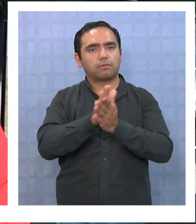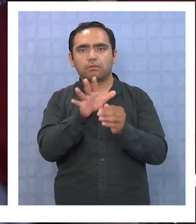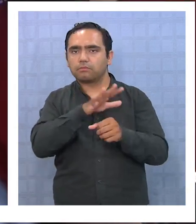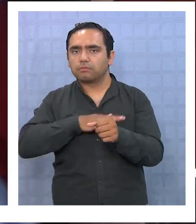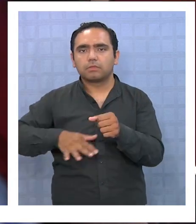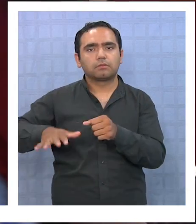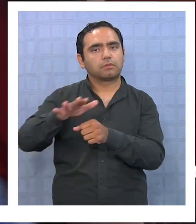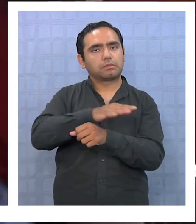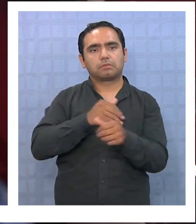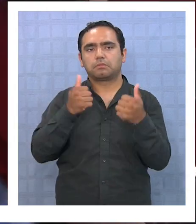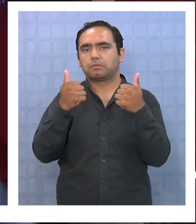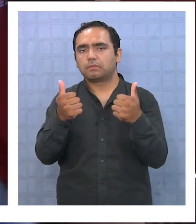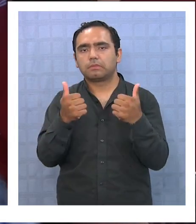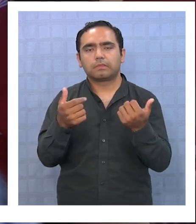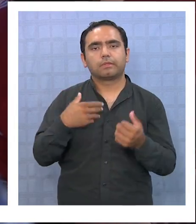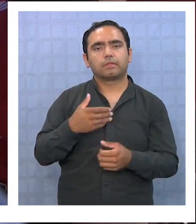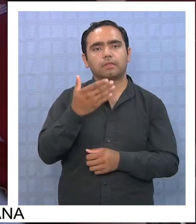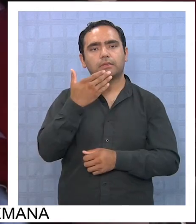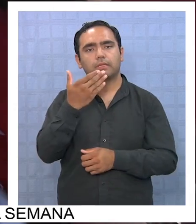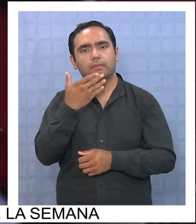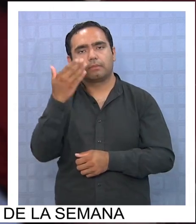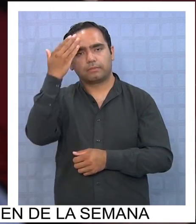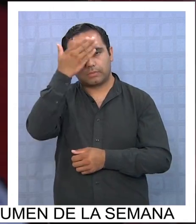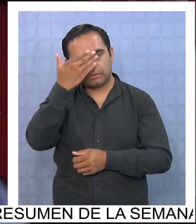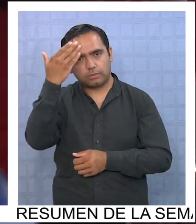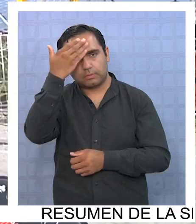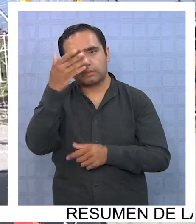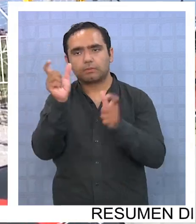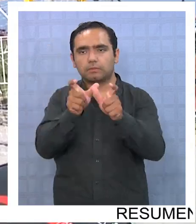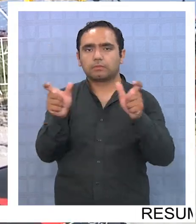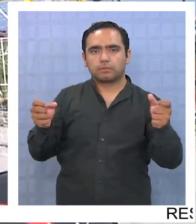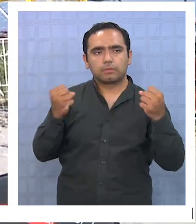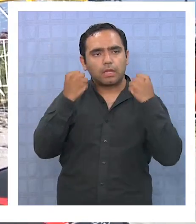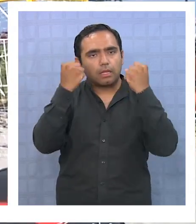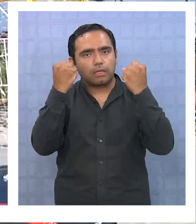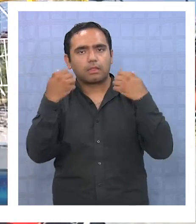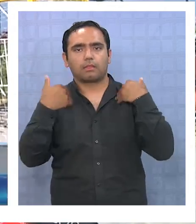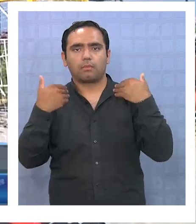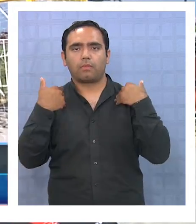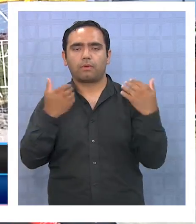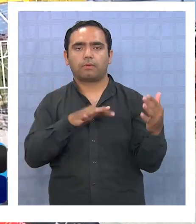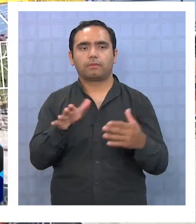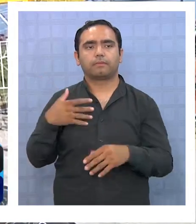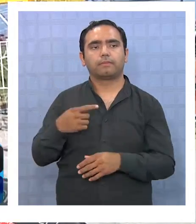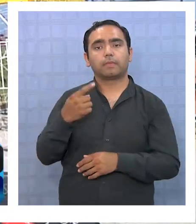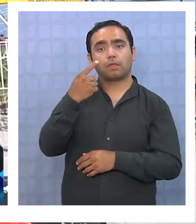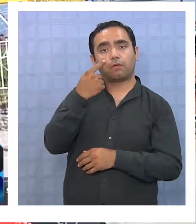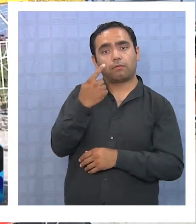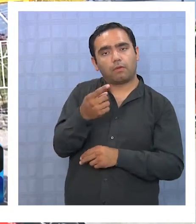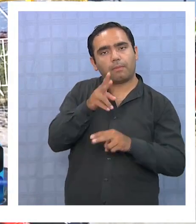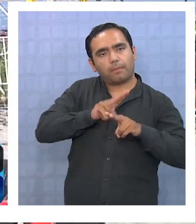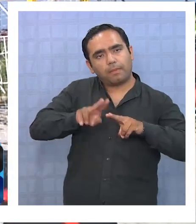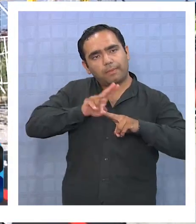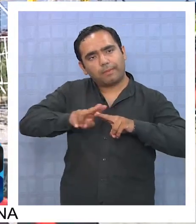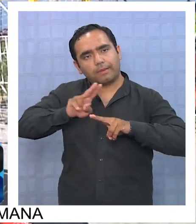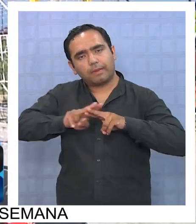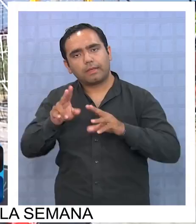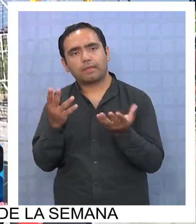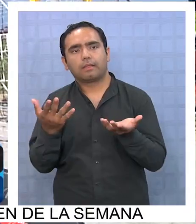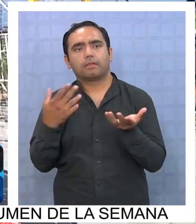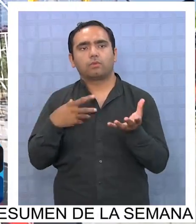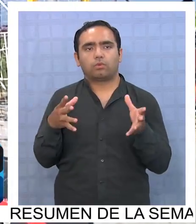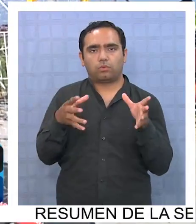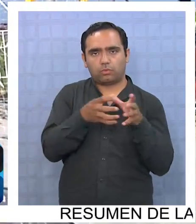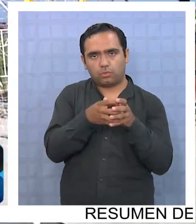siendo que hay un poquito más preocupación por la gente, por el deporte. Yo veo que nos estamos preparando, estamos con grupos,